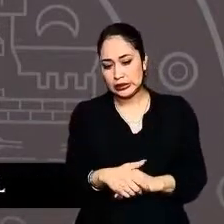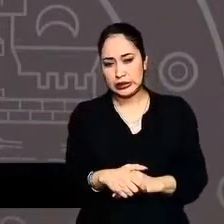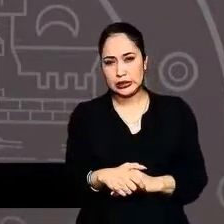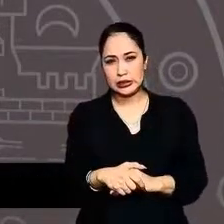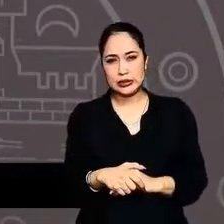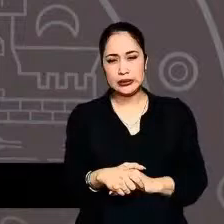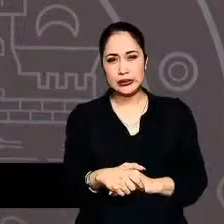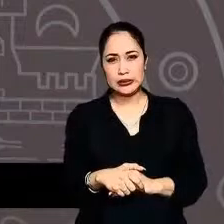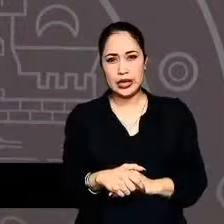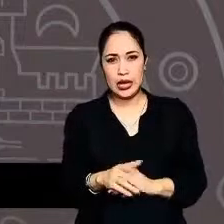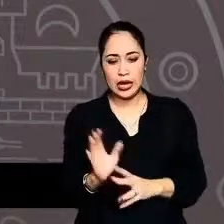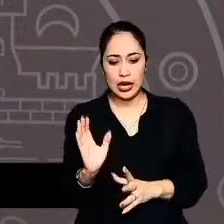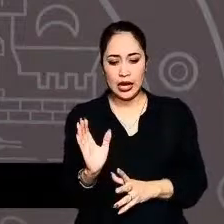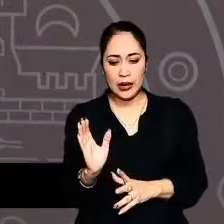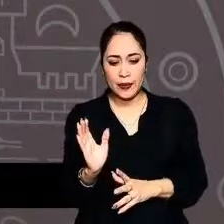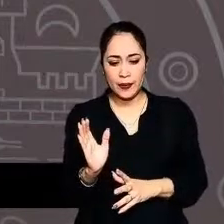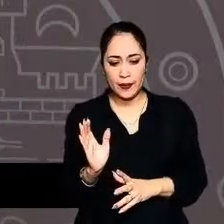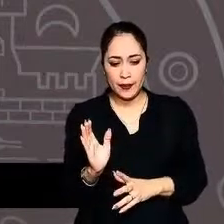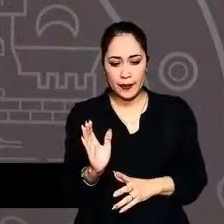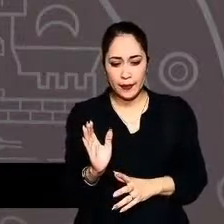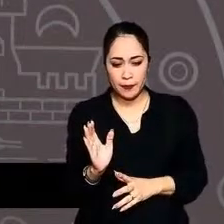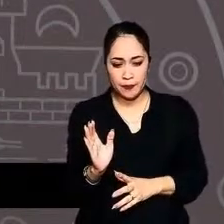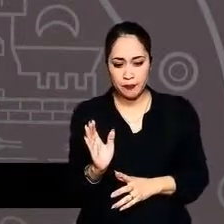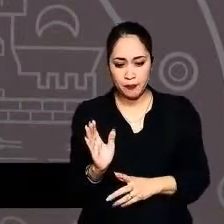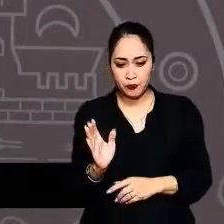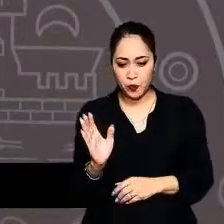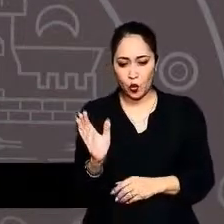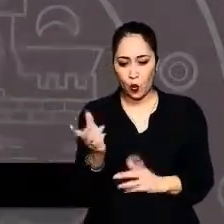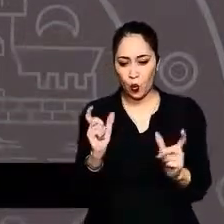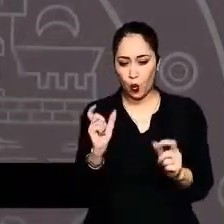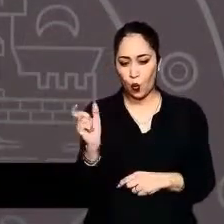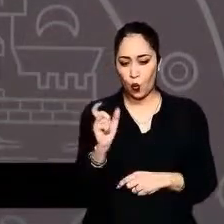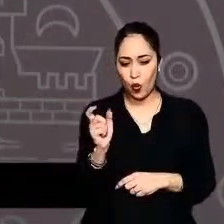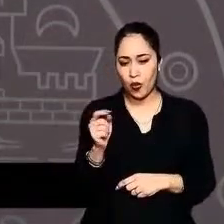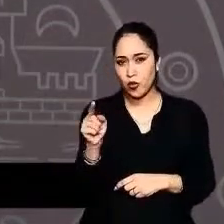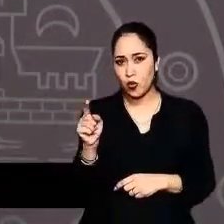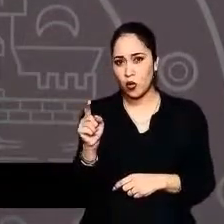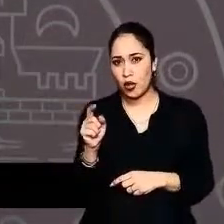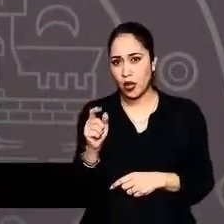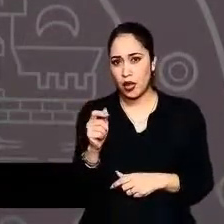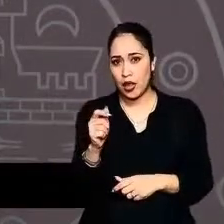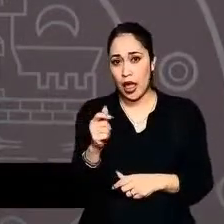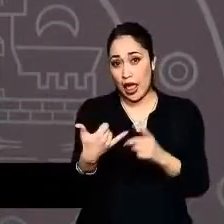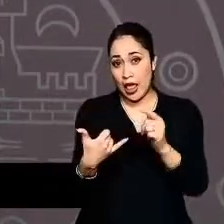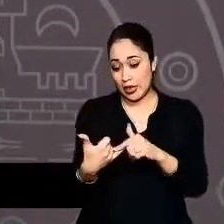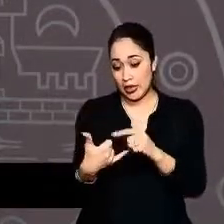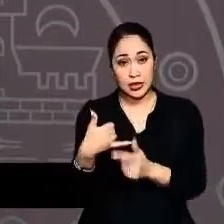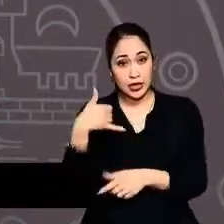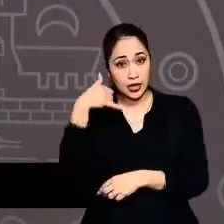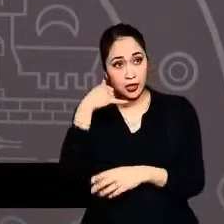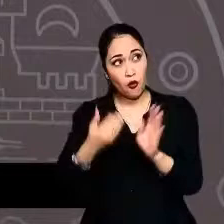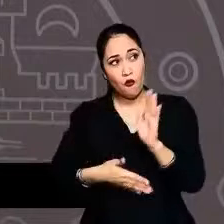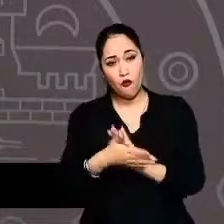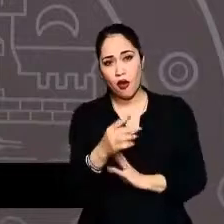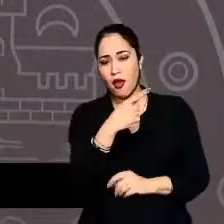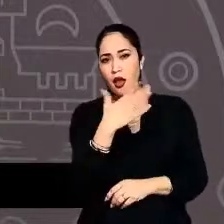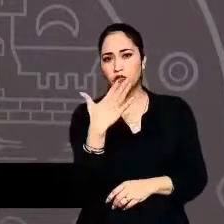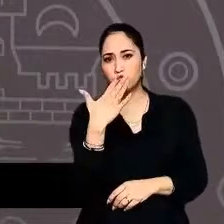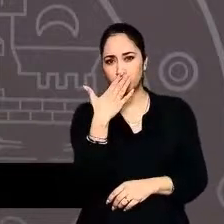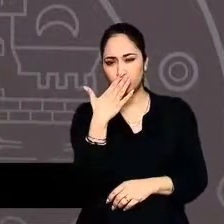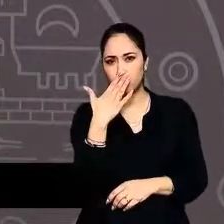el último indicio de contacto con él, fue su celular en Sonora. ¿Sí? Él salió y se fue a Sonora.